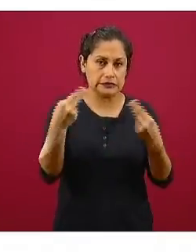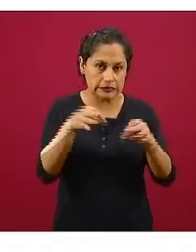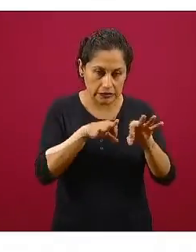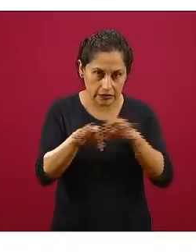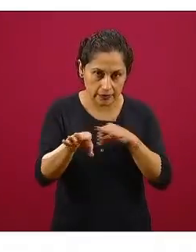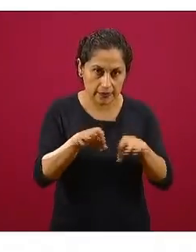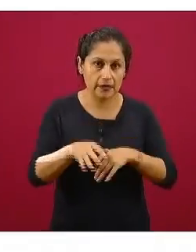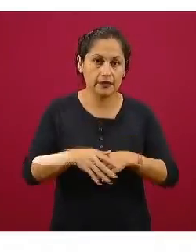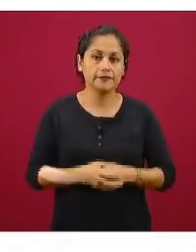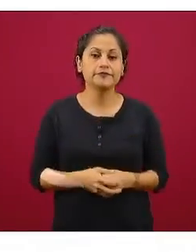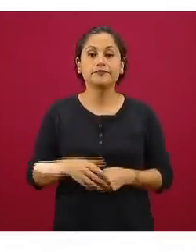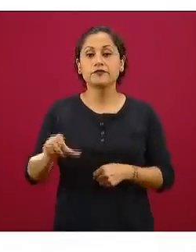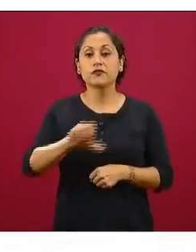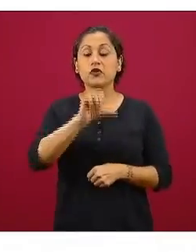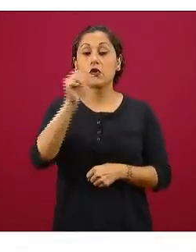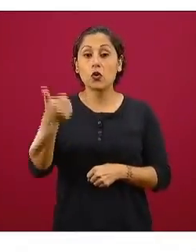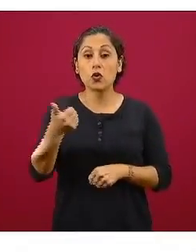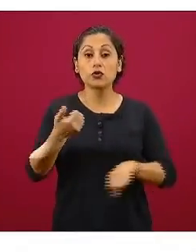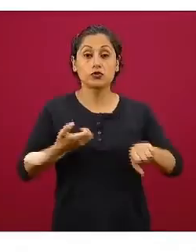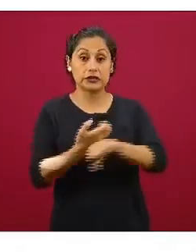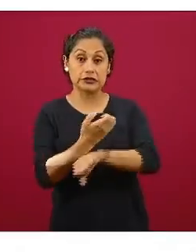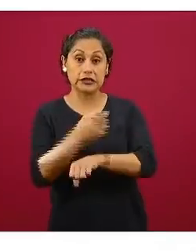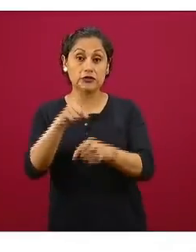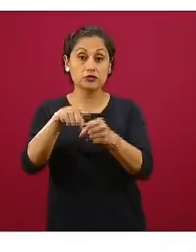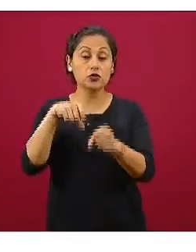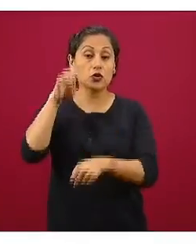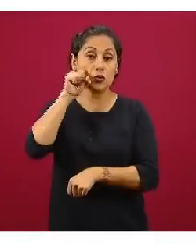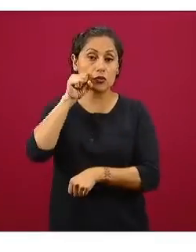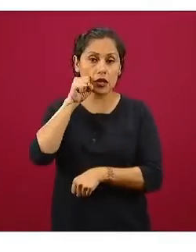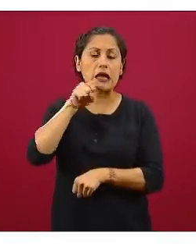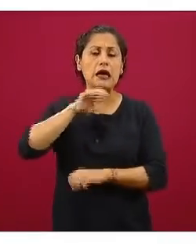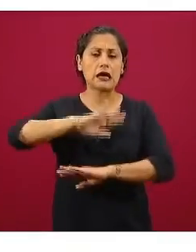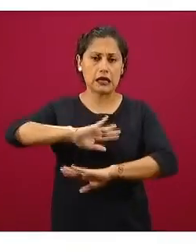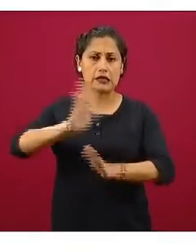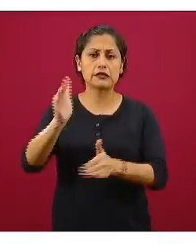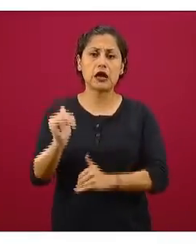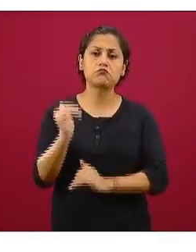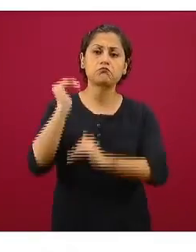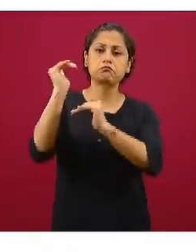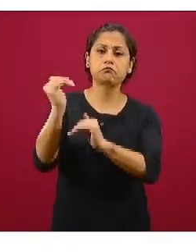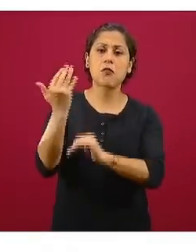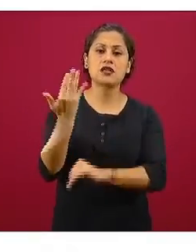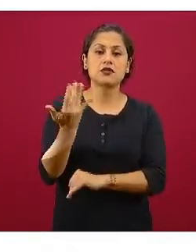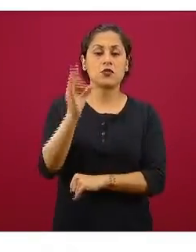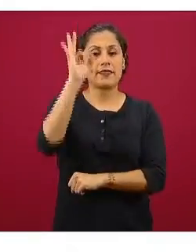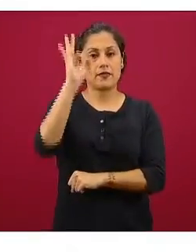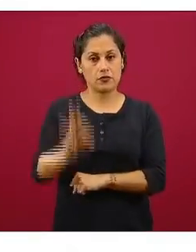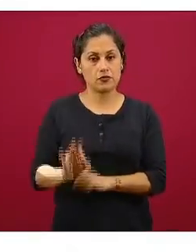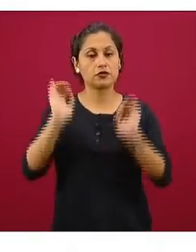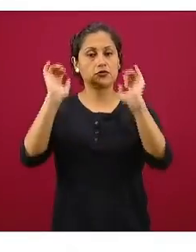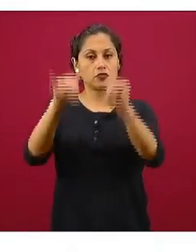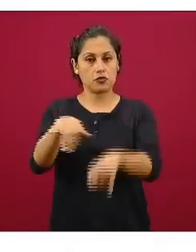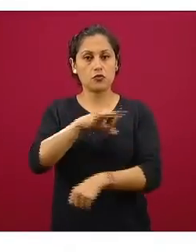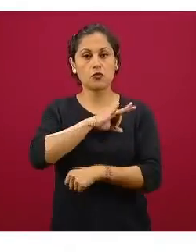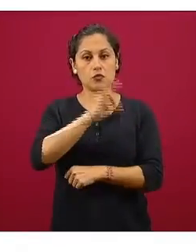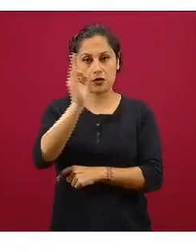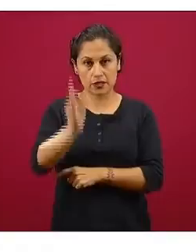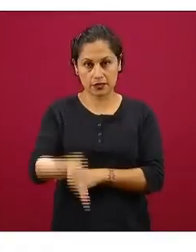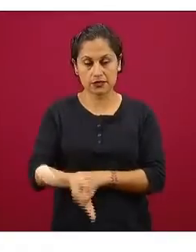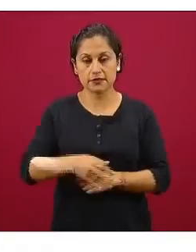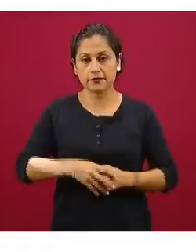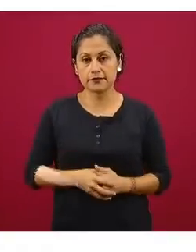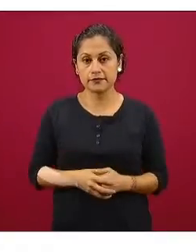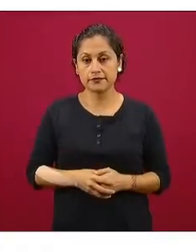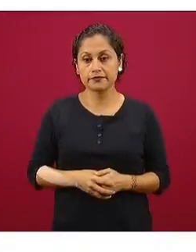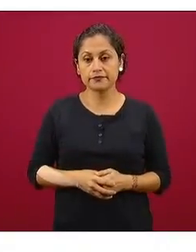las entidades federativas que están en color naranja sí pueden incrementar ese aforo hasta un 50% y además también